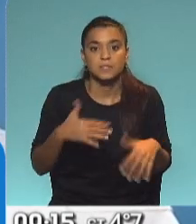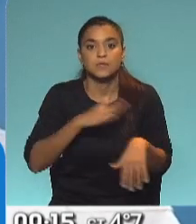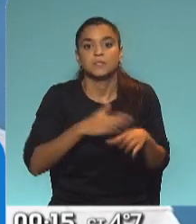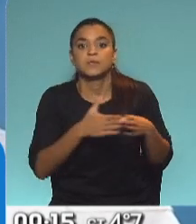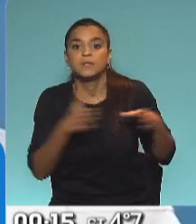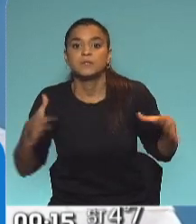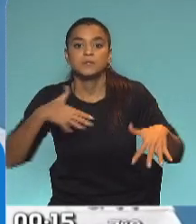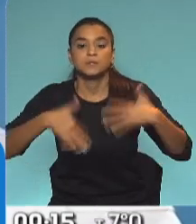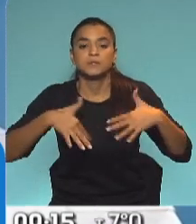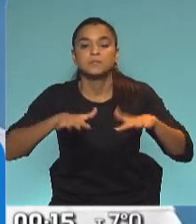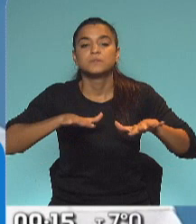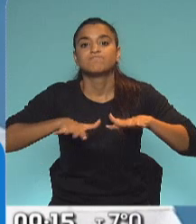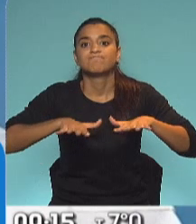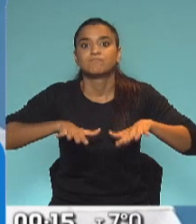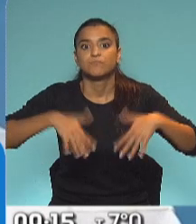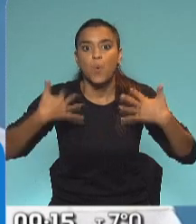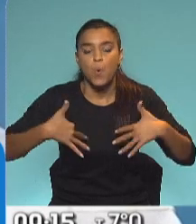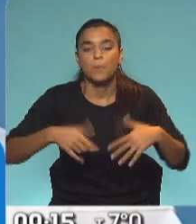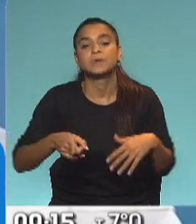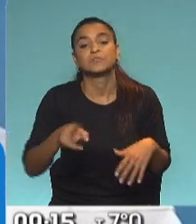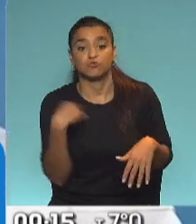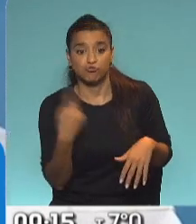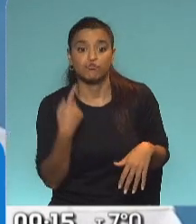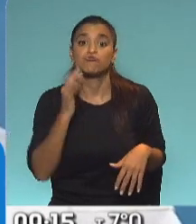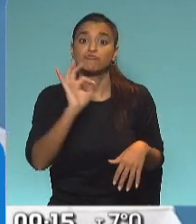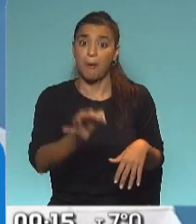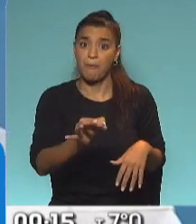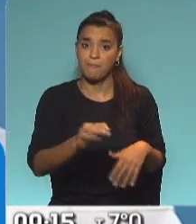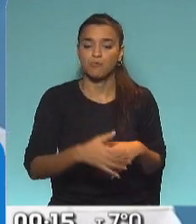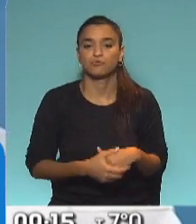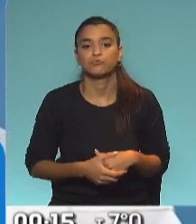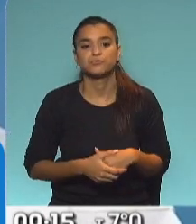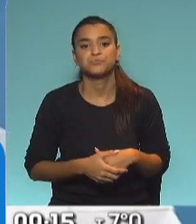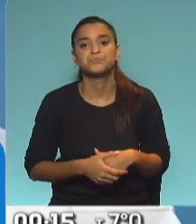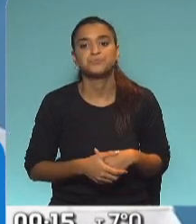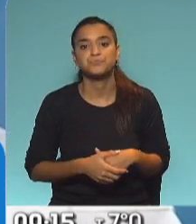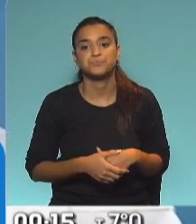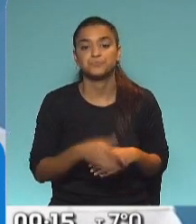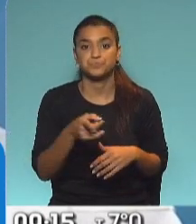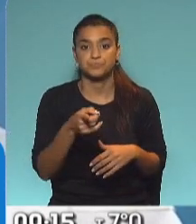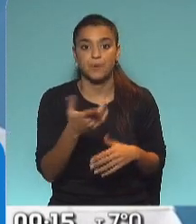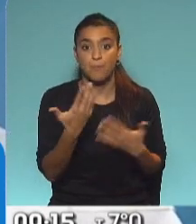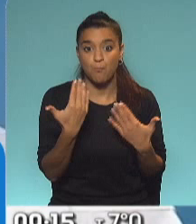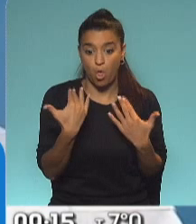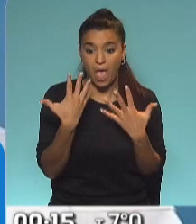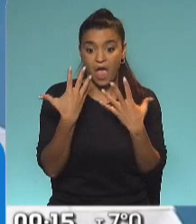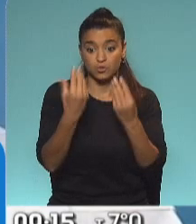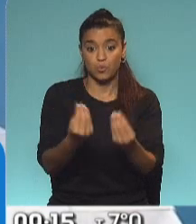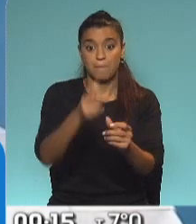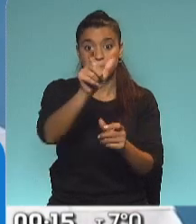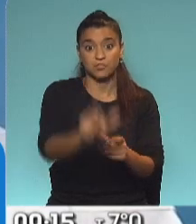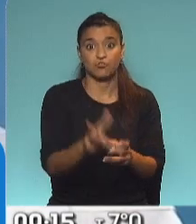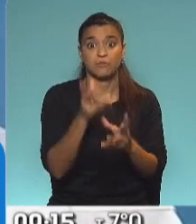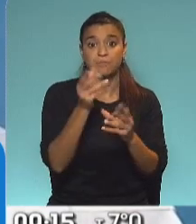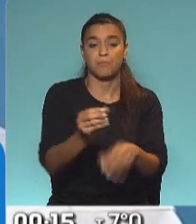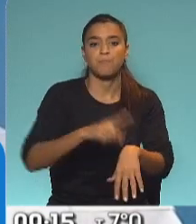las situaciones críticas, sabemos que poder tender una mano a quien la necesita en